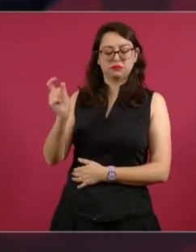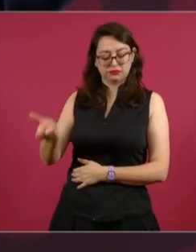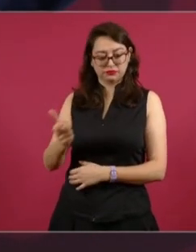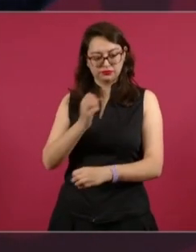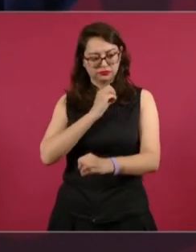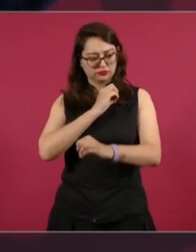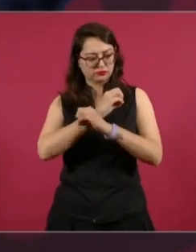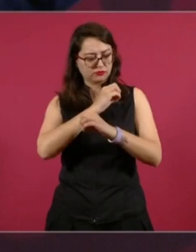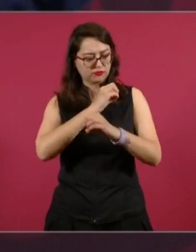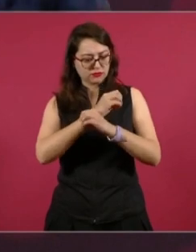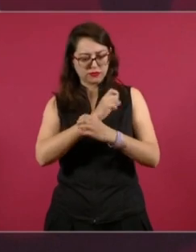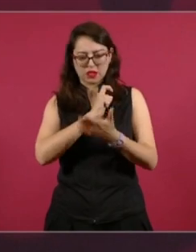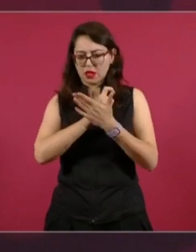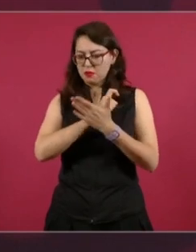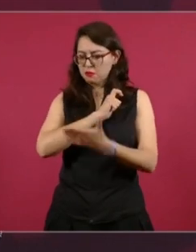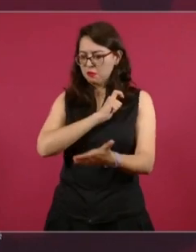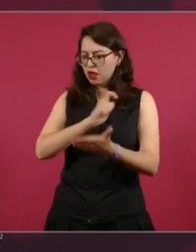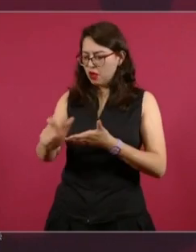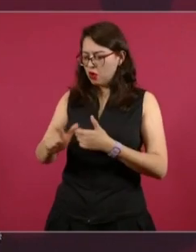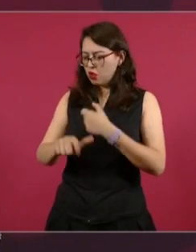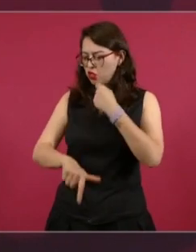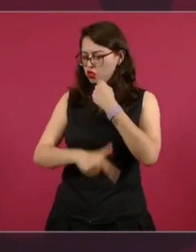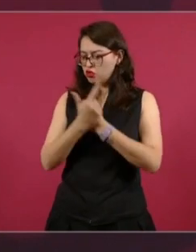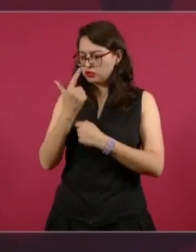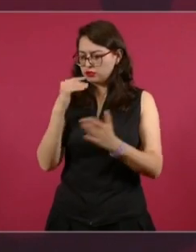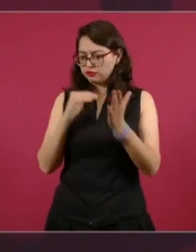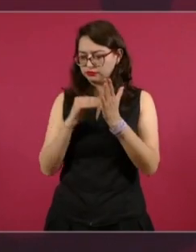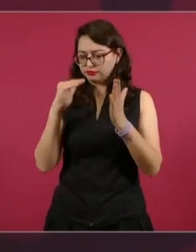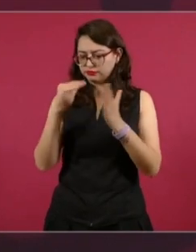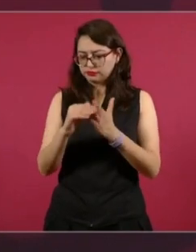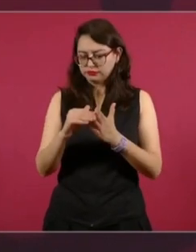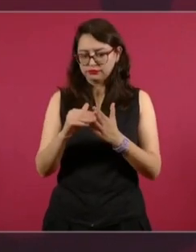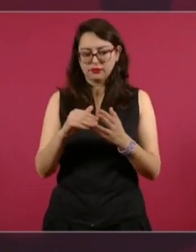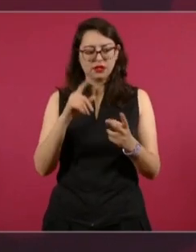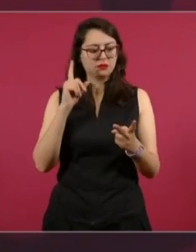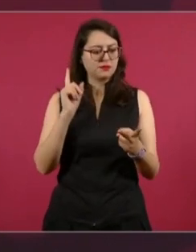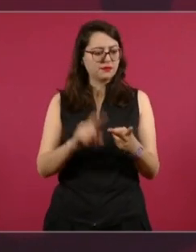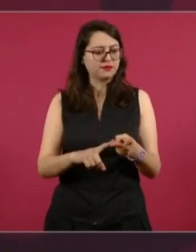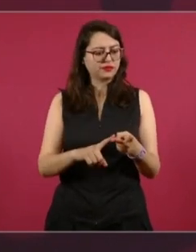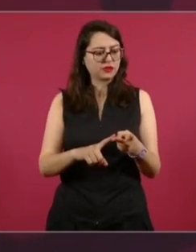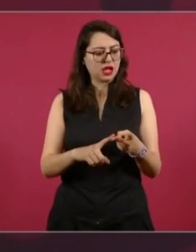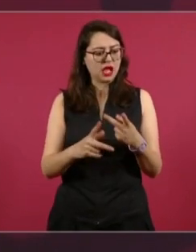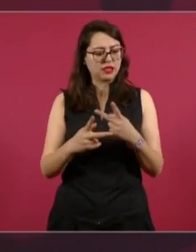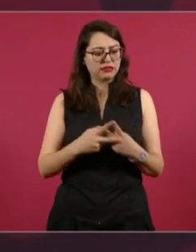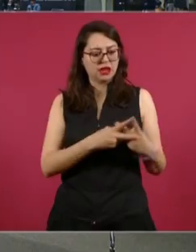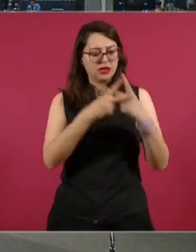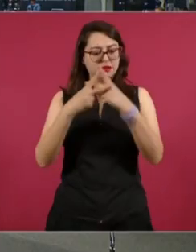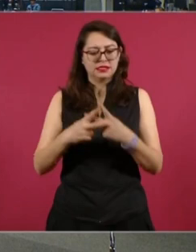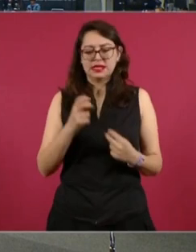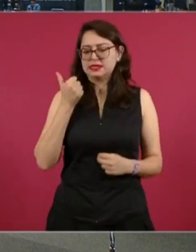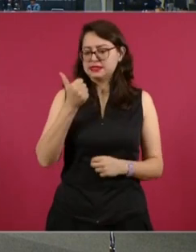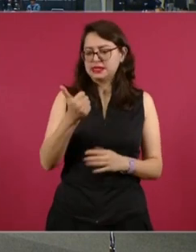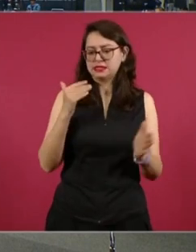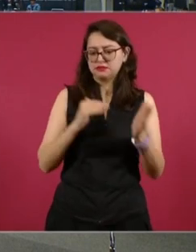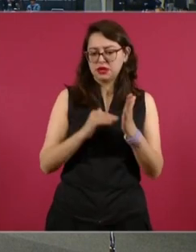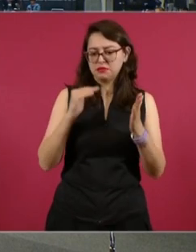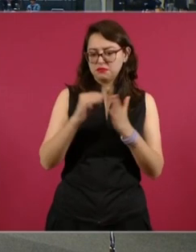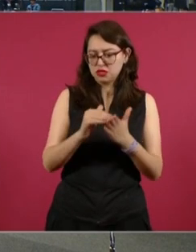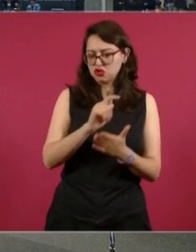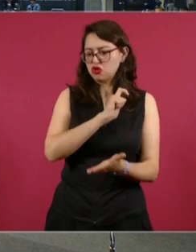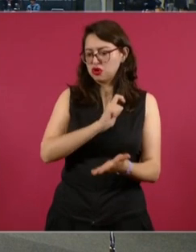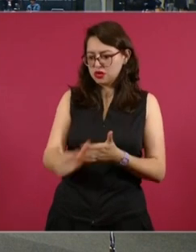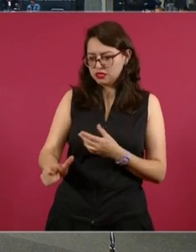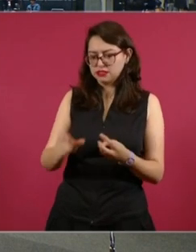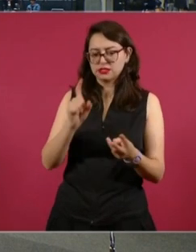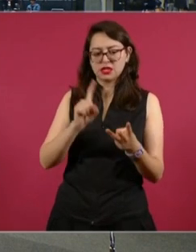como 12,000,000,000, Televisa pagó como 6,000,000,000, Walmart